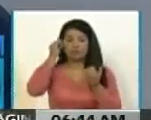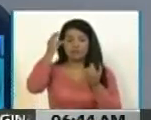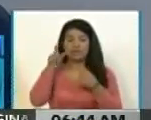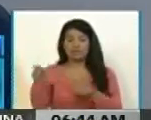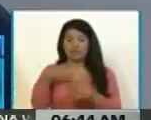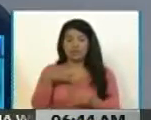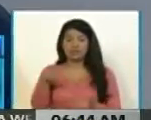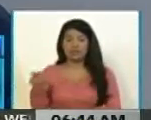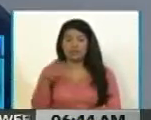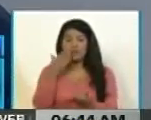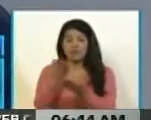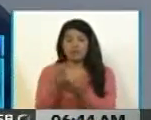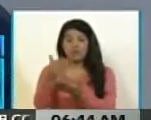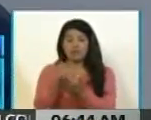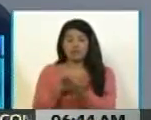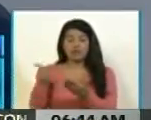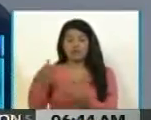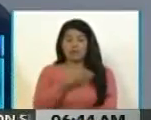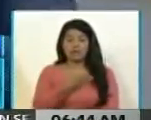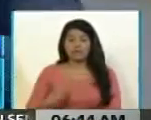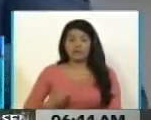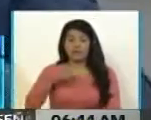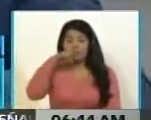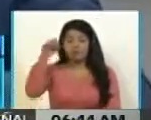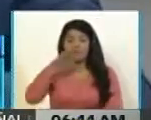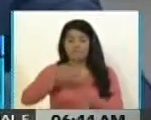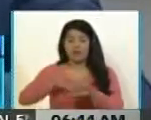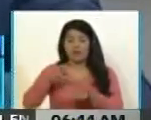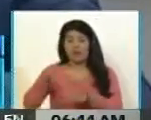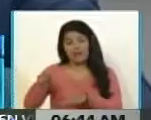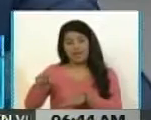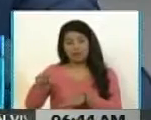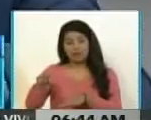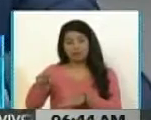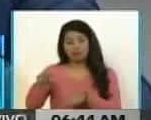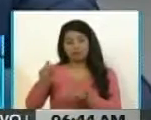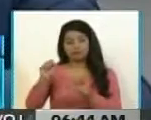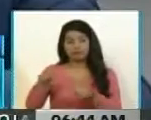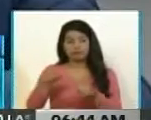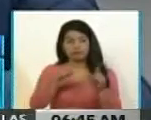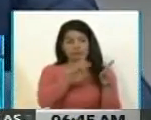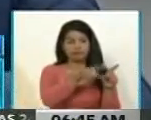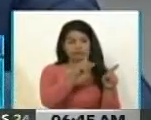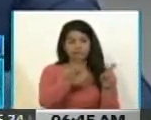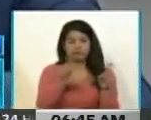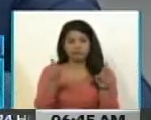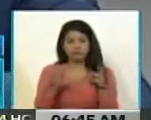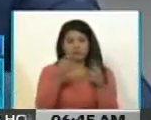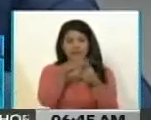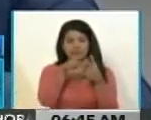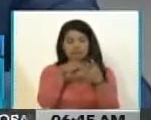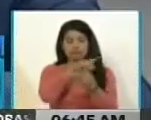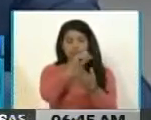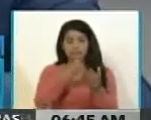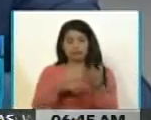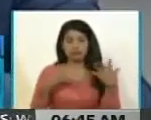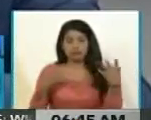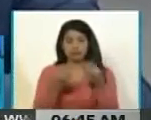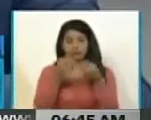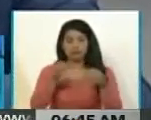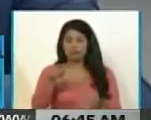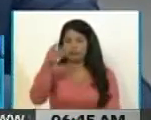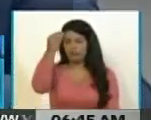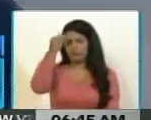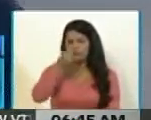interesante el planteamiento que hace el presidente por lo integral que se puede ver. ¿Cómo lo ves tú como